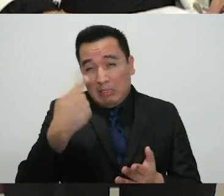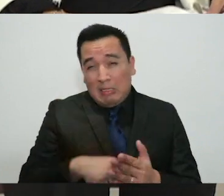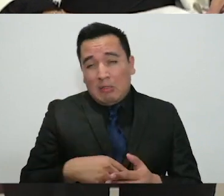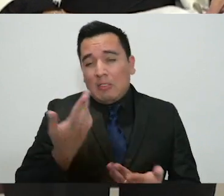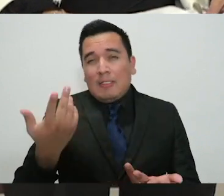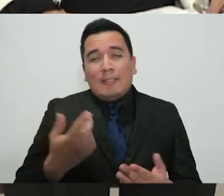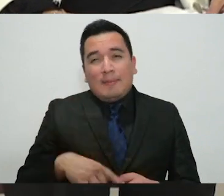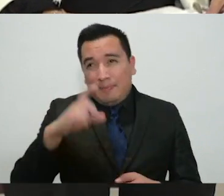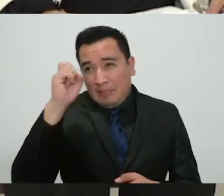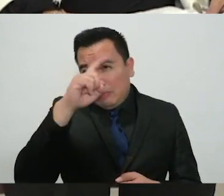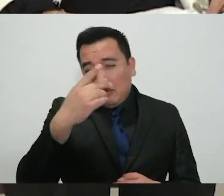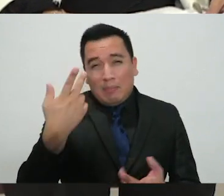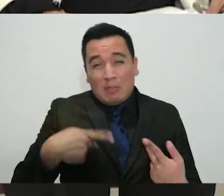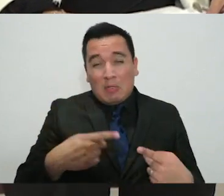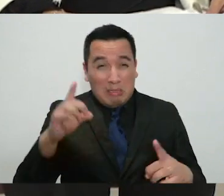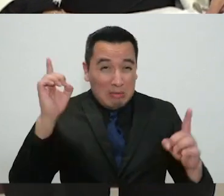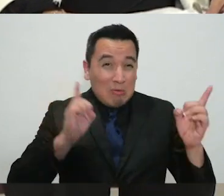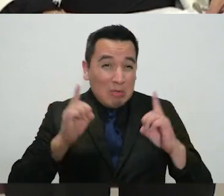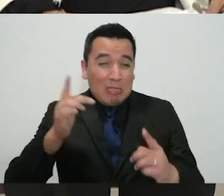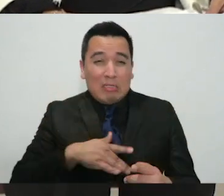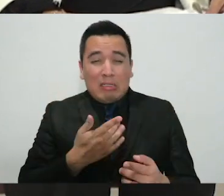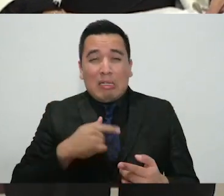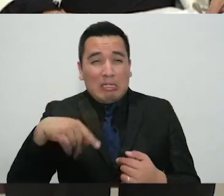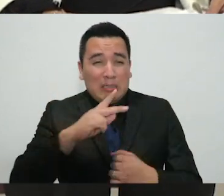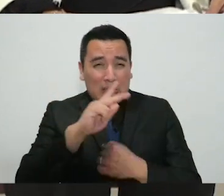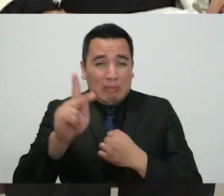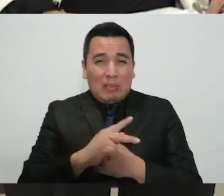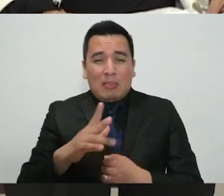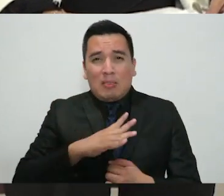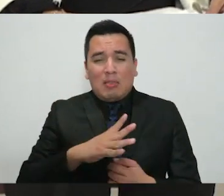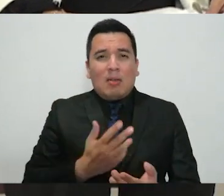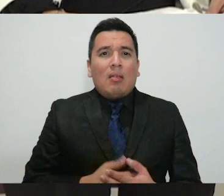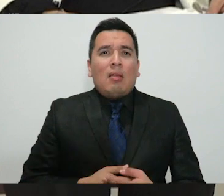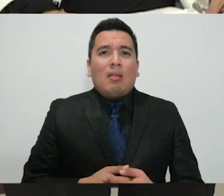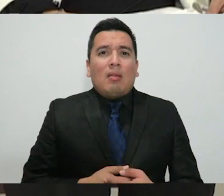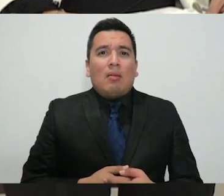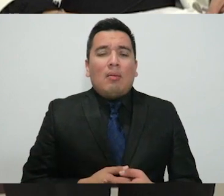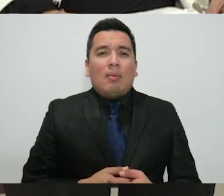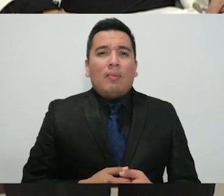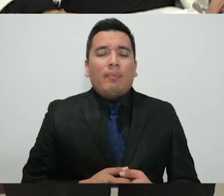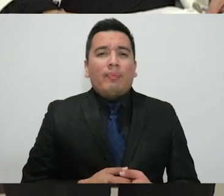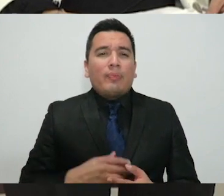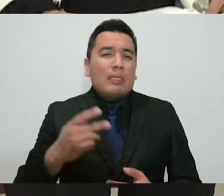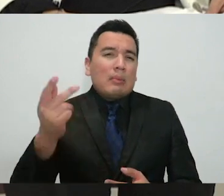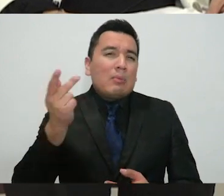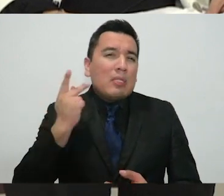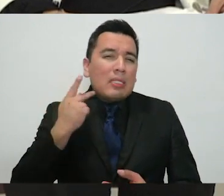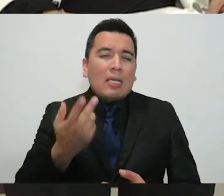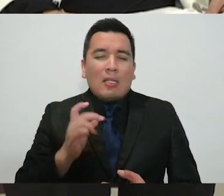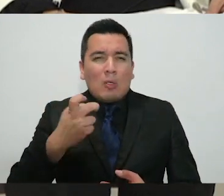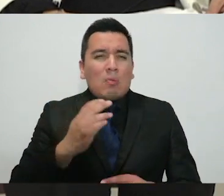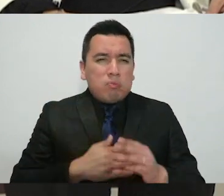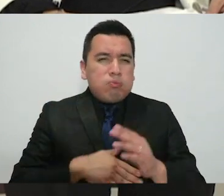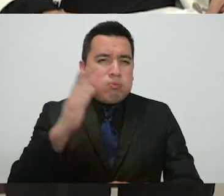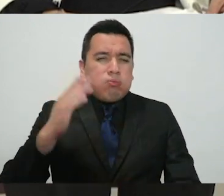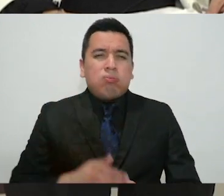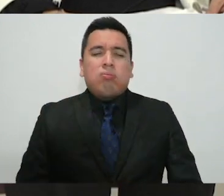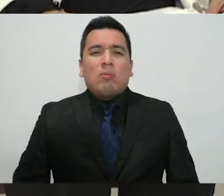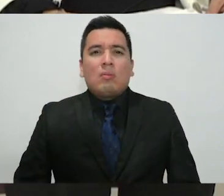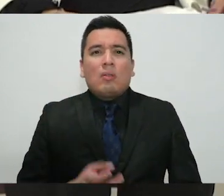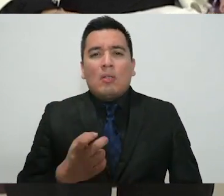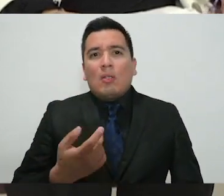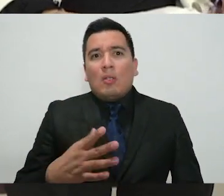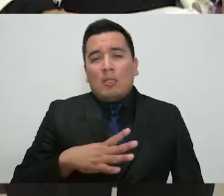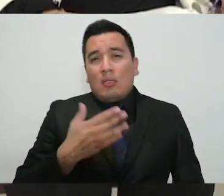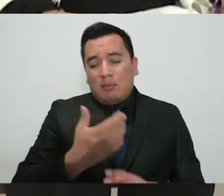alguien duda hoy en día en nuestro país que ha sido una política muy exitosa, a la cual tiene